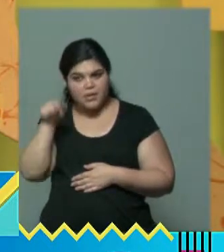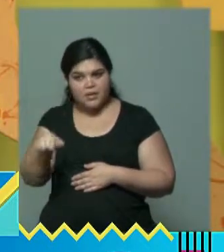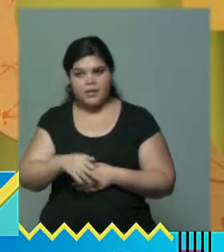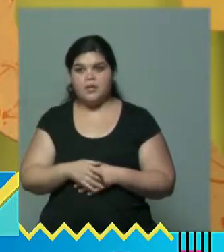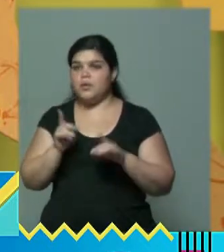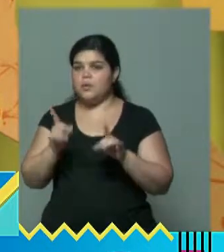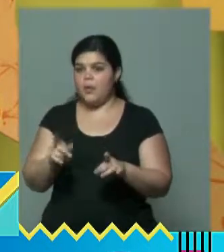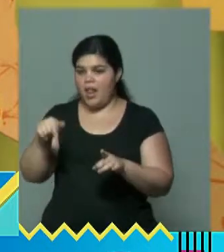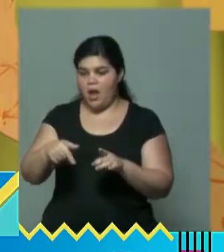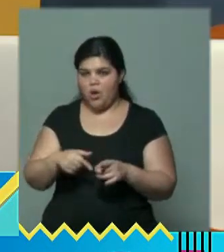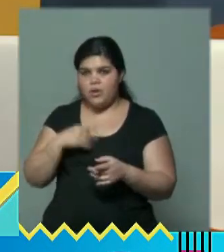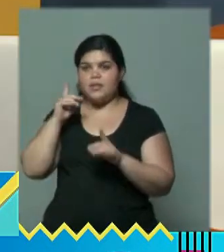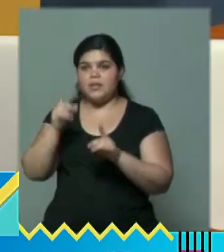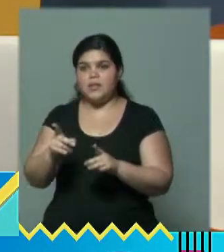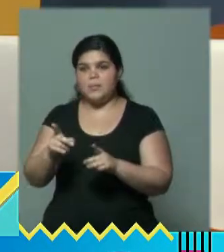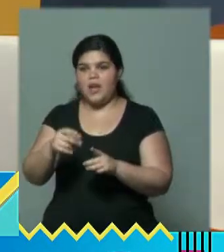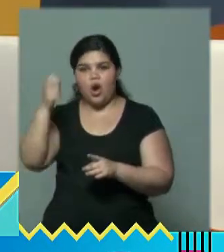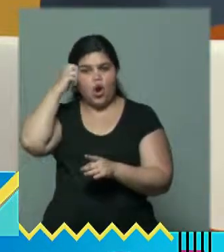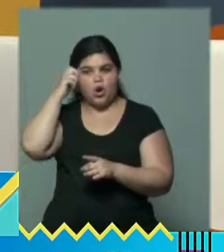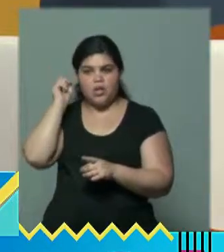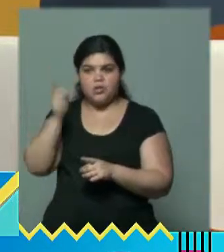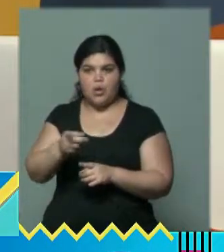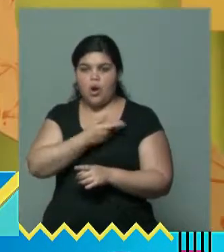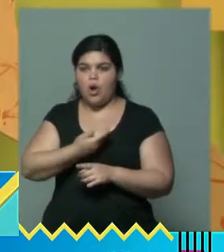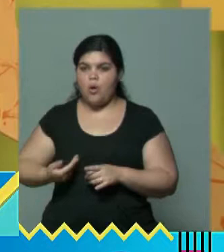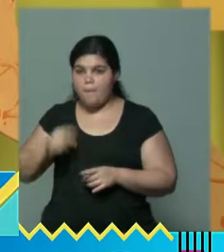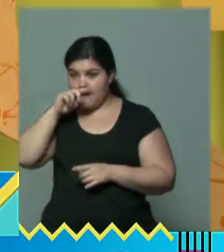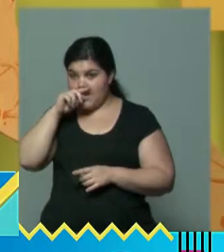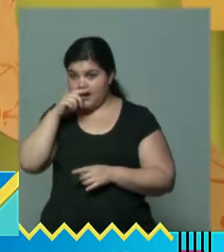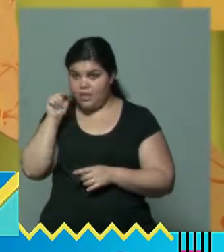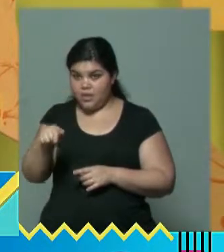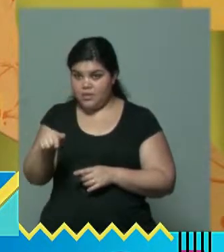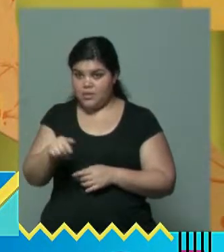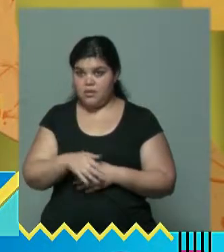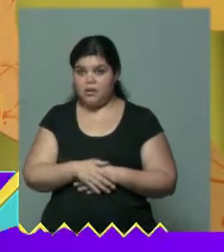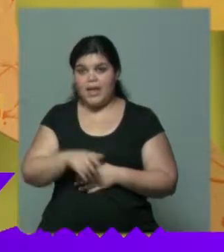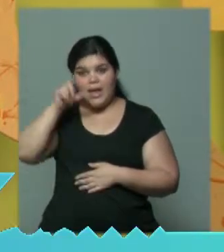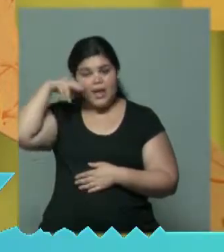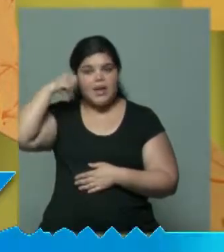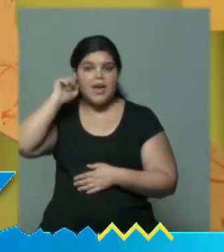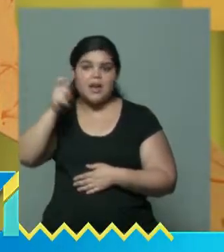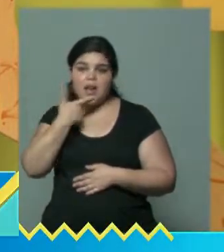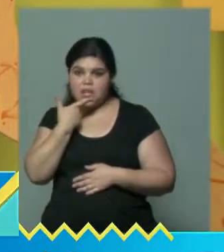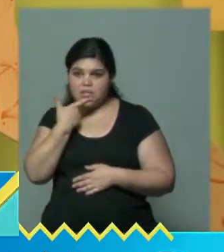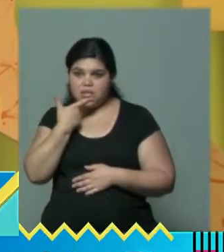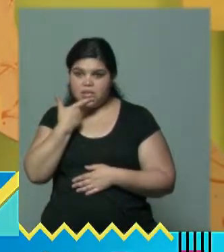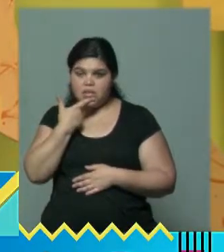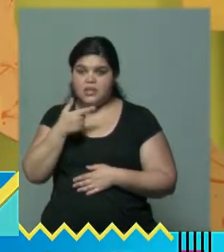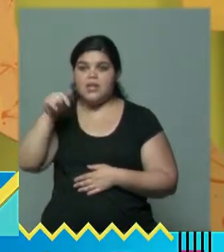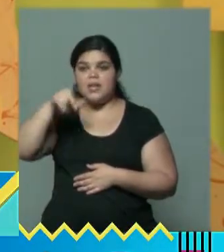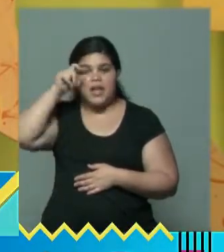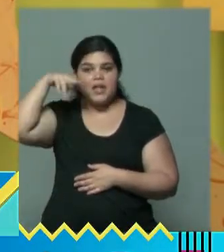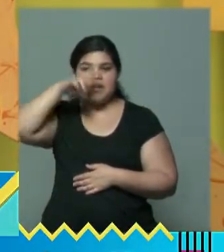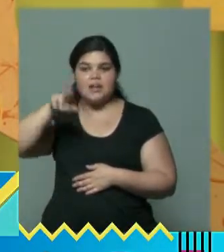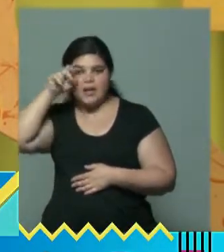ternas porque las termina eligiendo el Congreso, al presidente, lo aprueba el Congreso, a la presidenta del Energas y el ENRE, eso a nivel